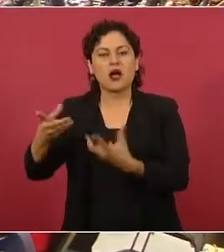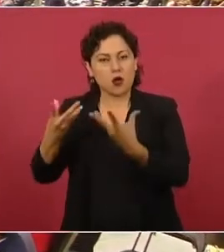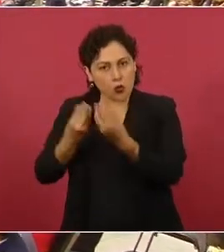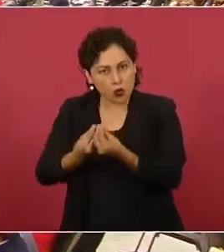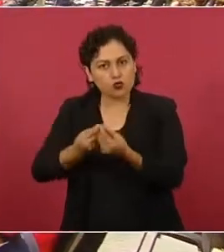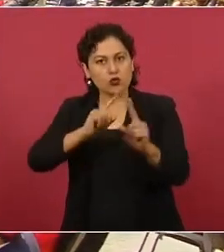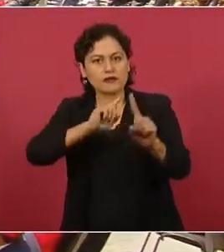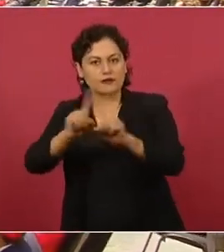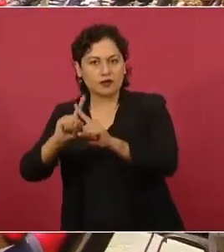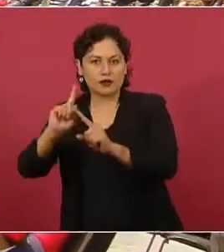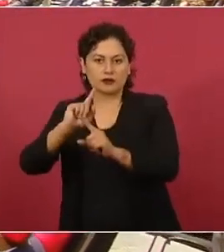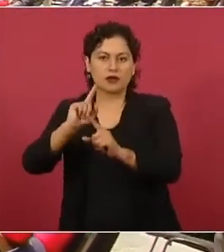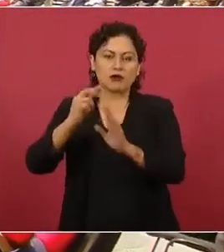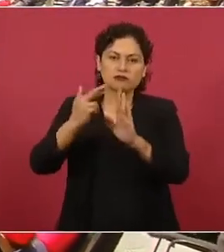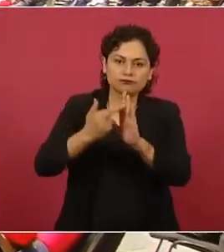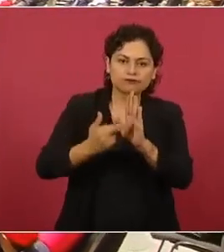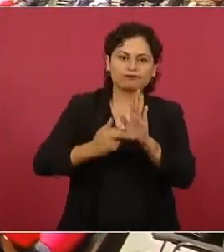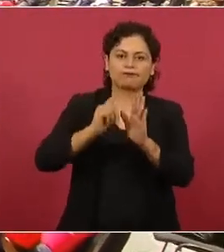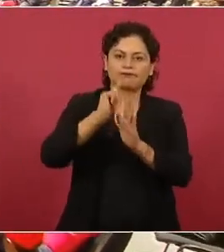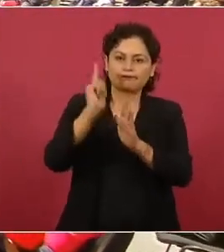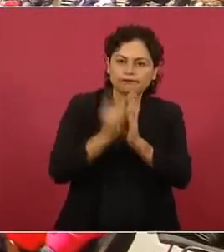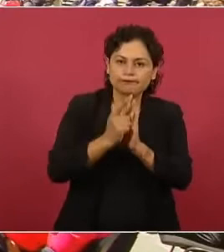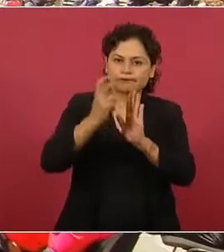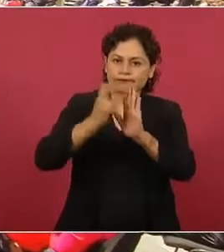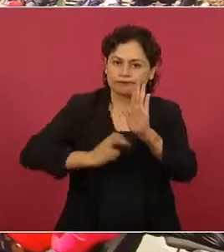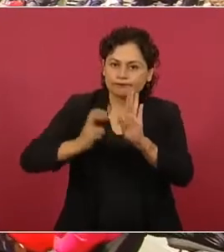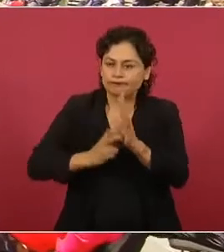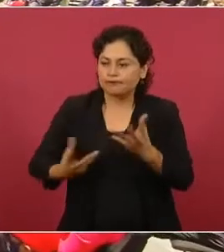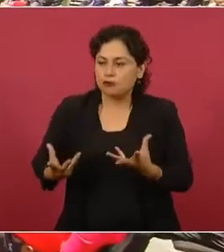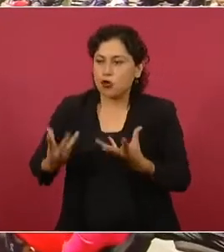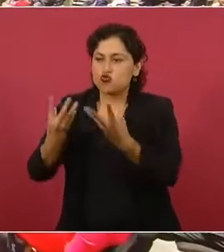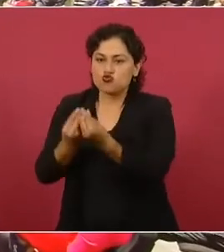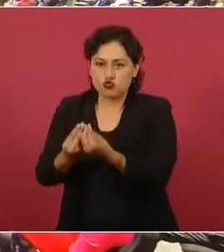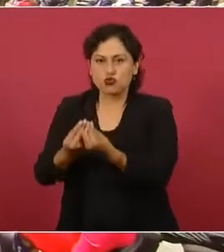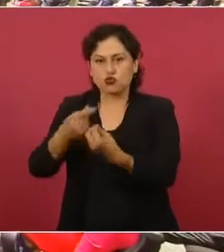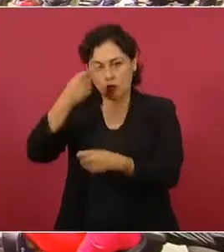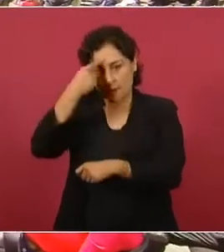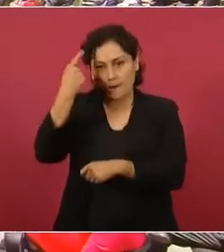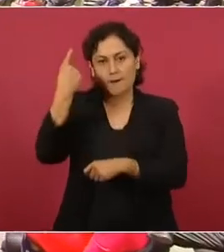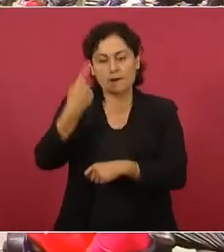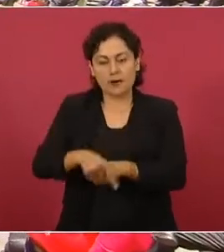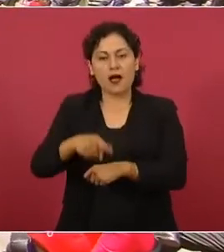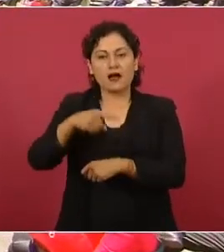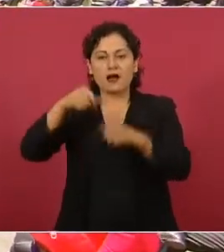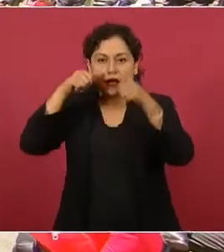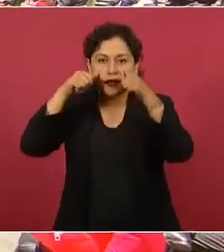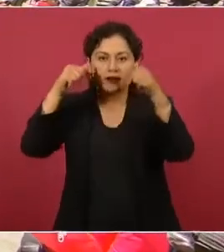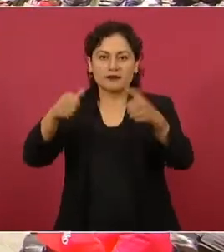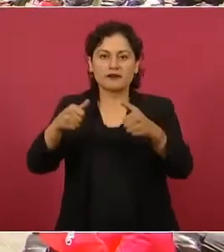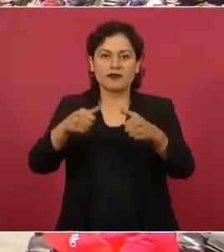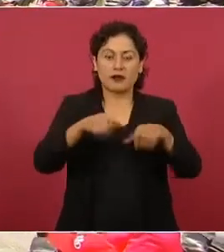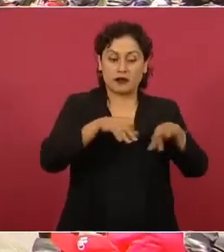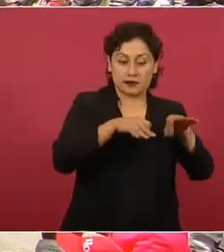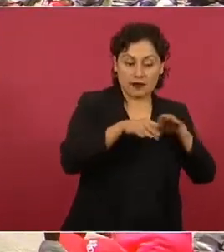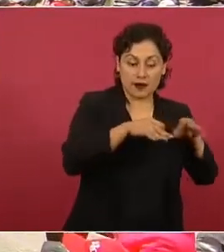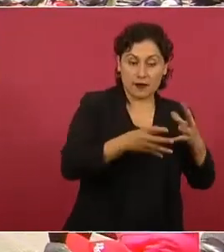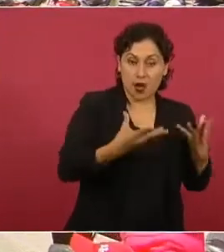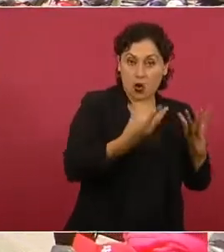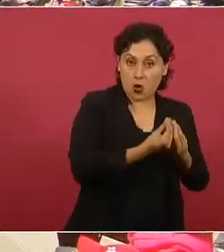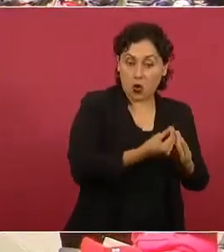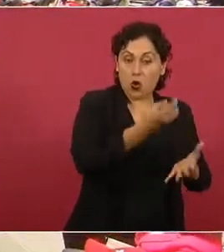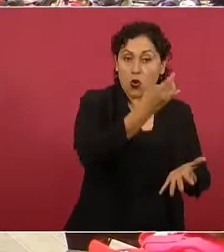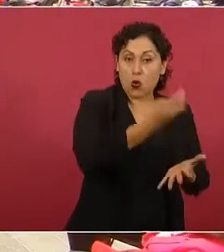materia laboral. Compartimos la idea de que los derechos laborales no se limitan a los centros de trabajo, sino que la planeación